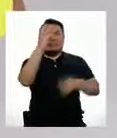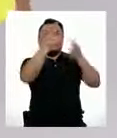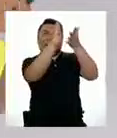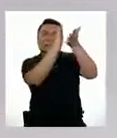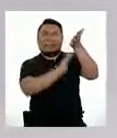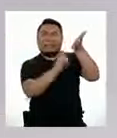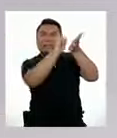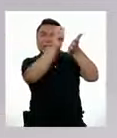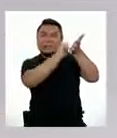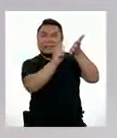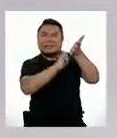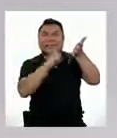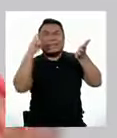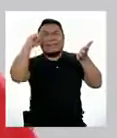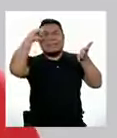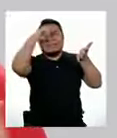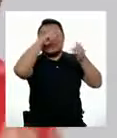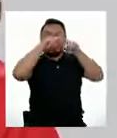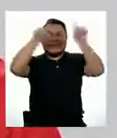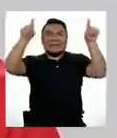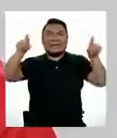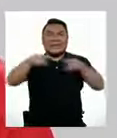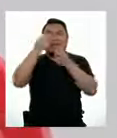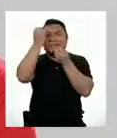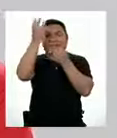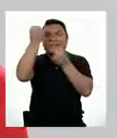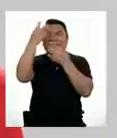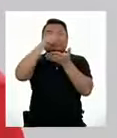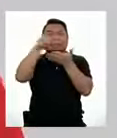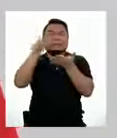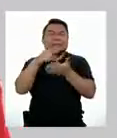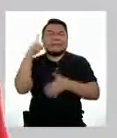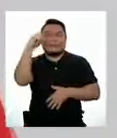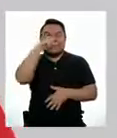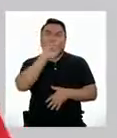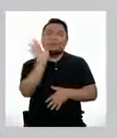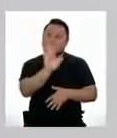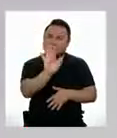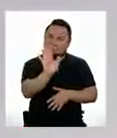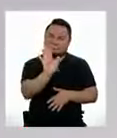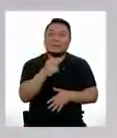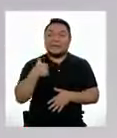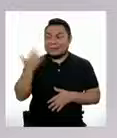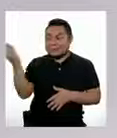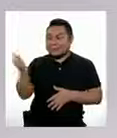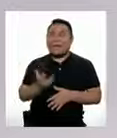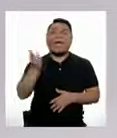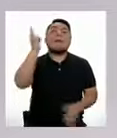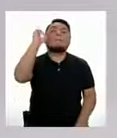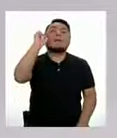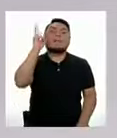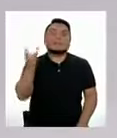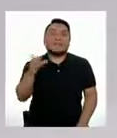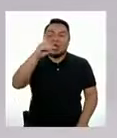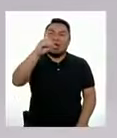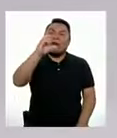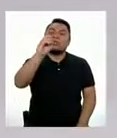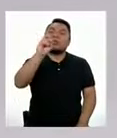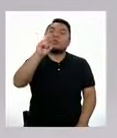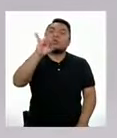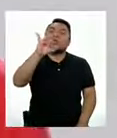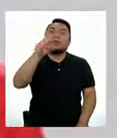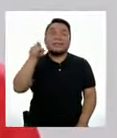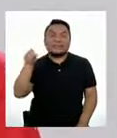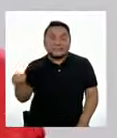puede sonar algo complicado esto de los gráficos estadísticos, pero para eso hemos invitado a nuestra profesora Doris Vázquez, que nos ayudará